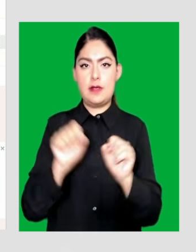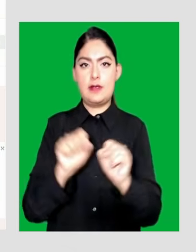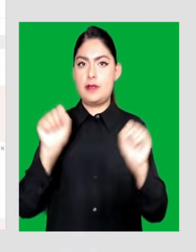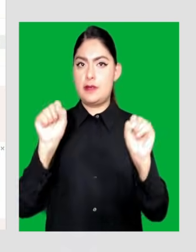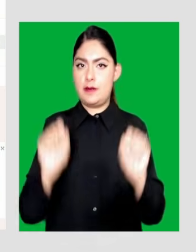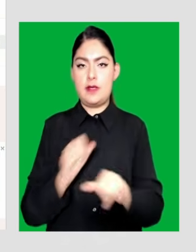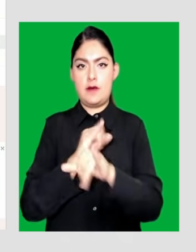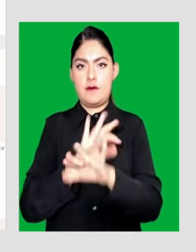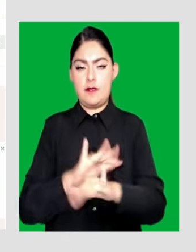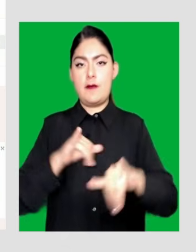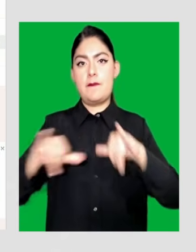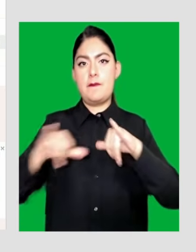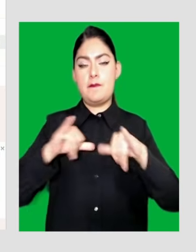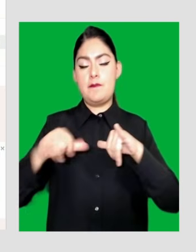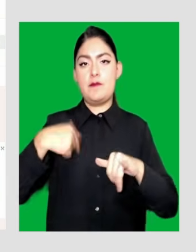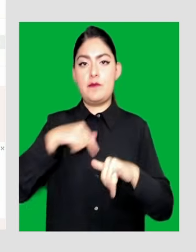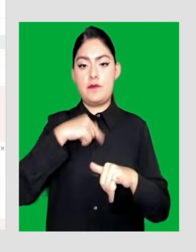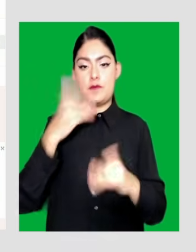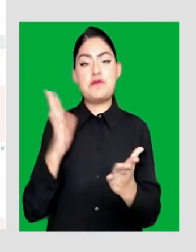vectoriales.